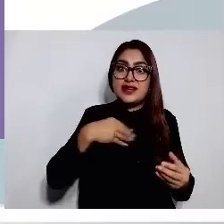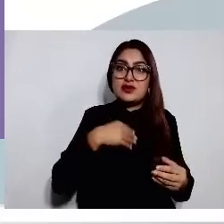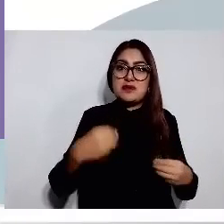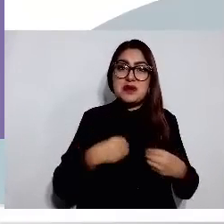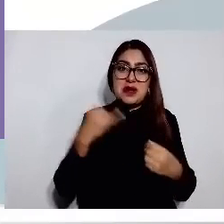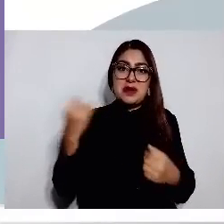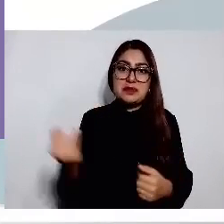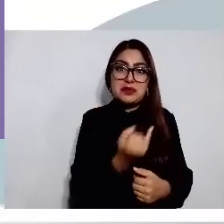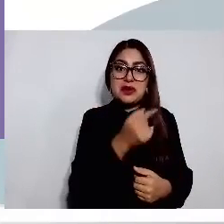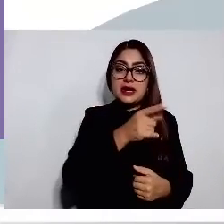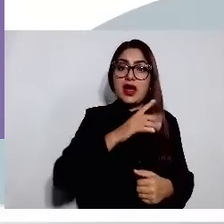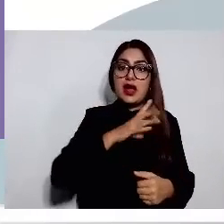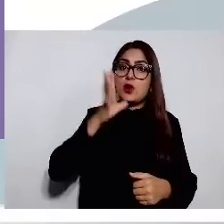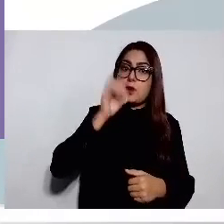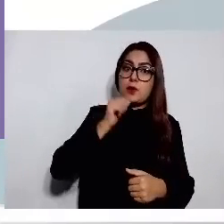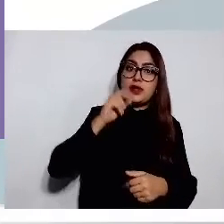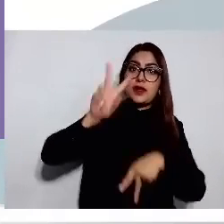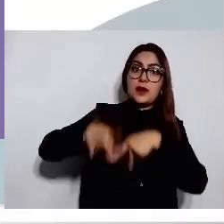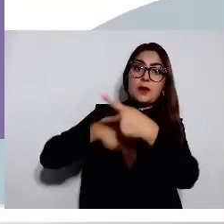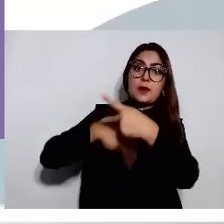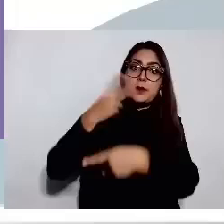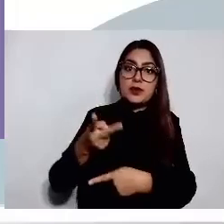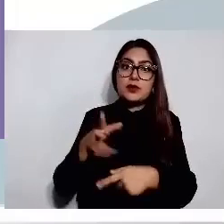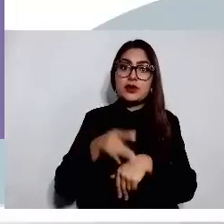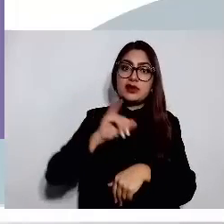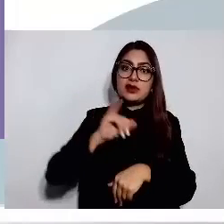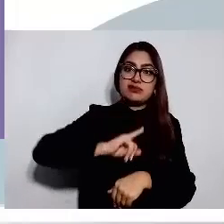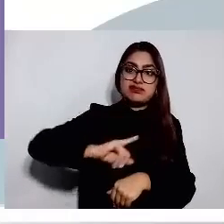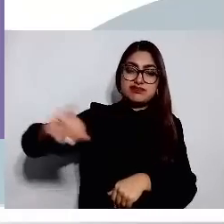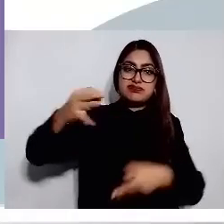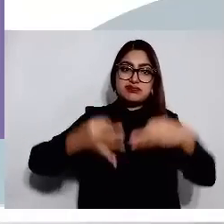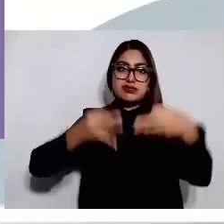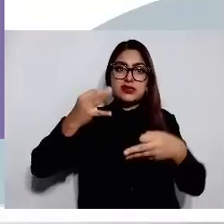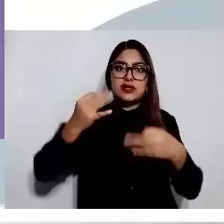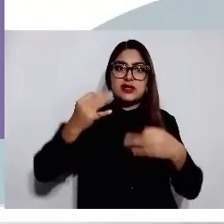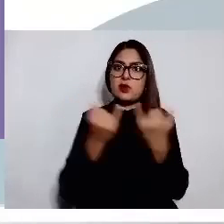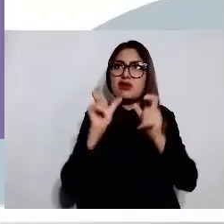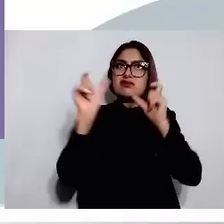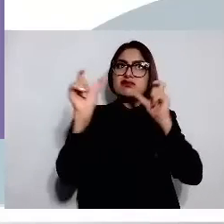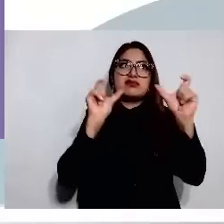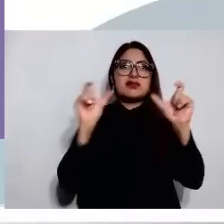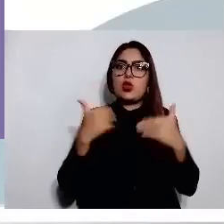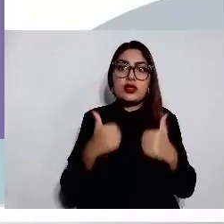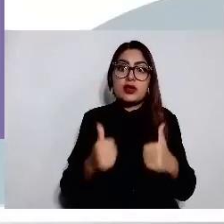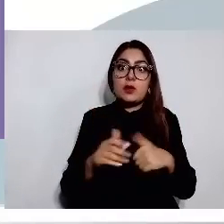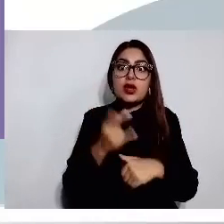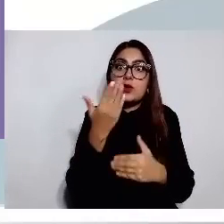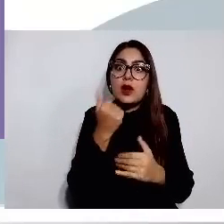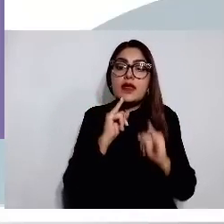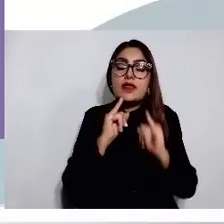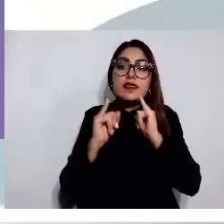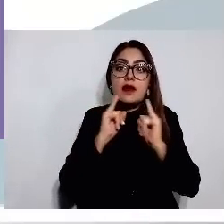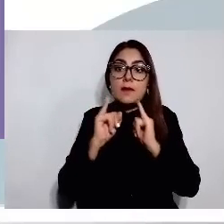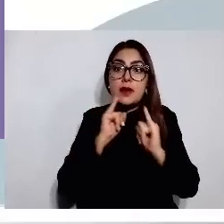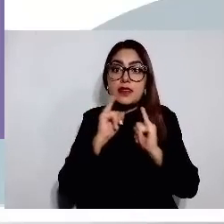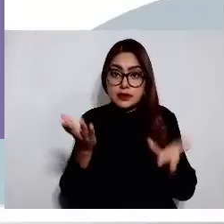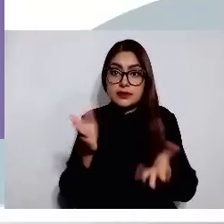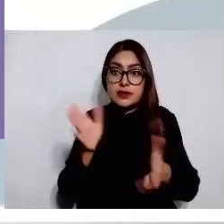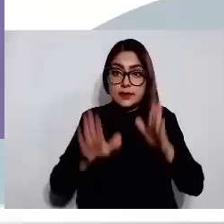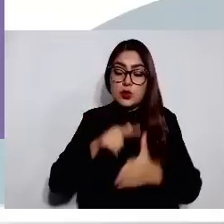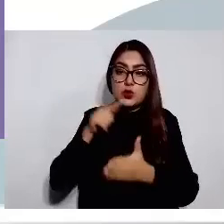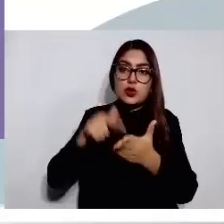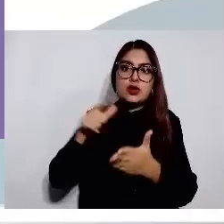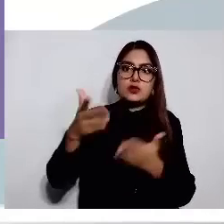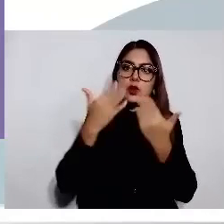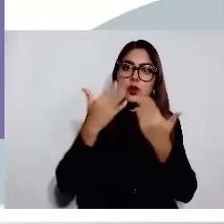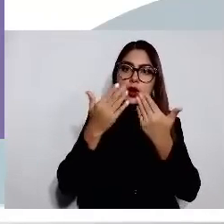la lejanía judicial y no comprende los términos, porque ni siquiera hay intérpretes en estos lugares, y además le pedimos que de su comunidad, que son